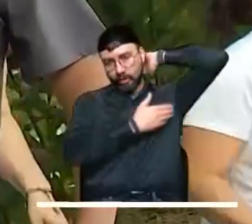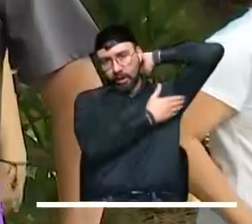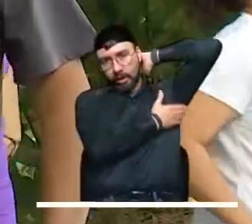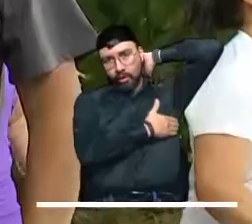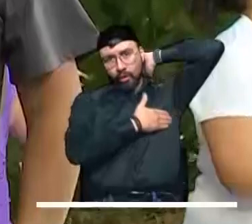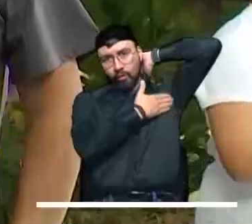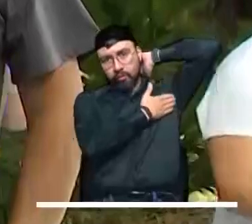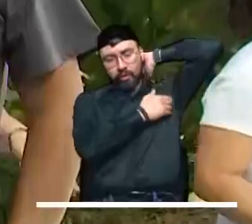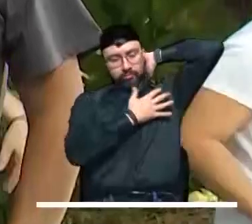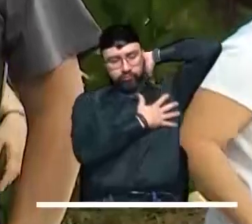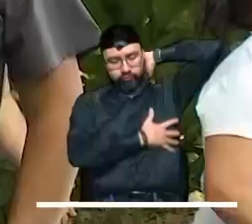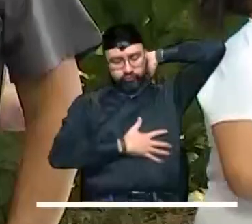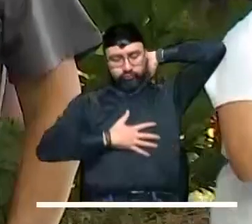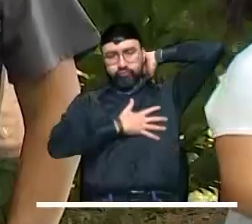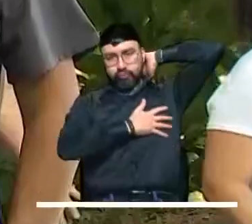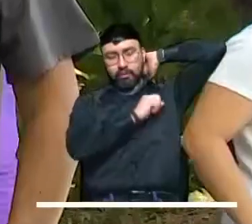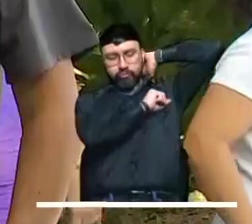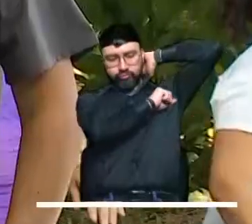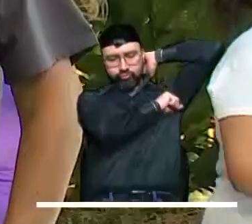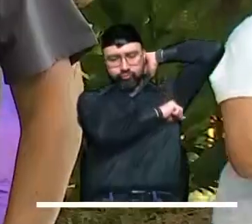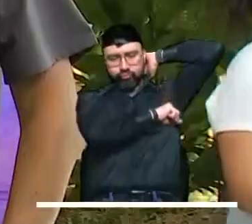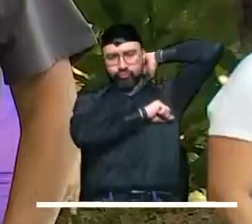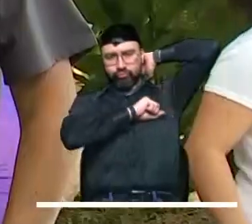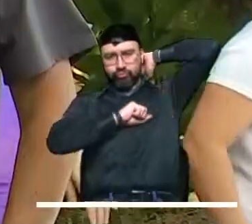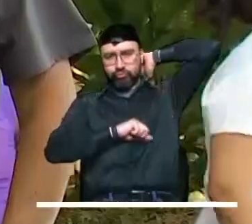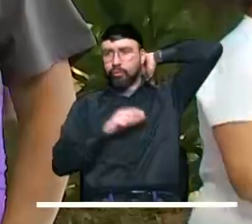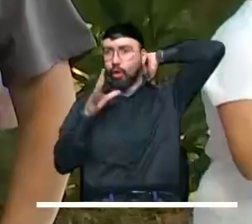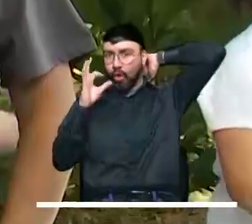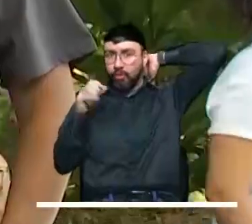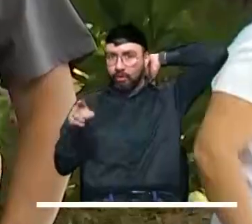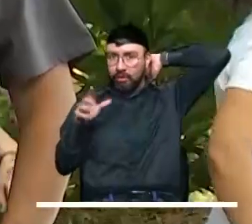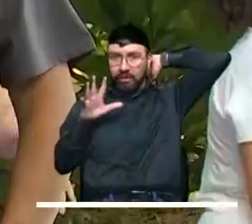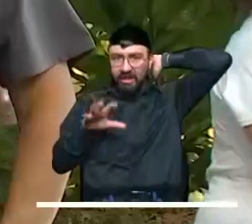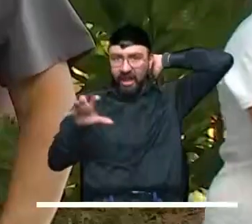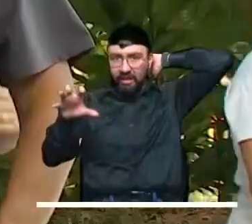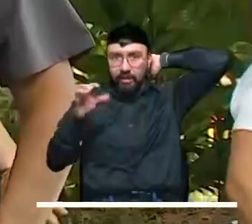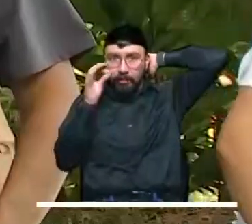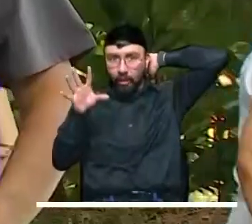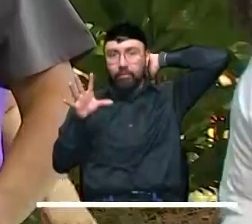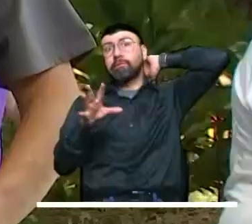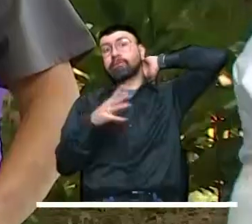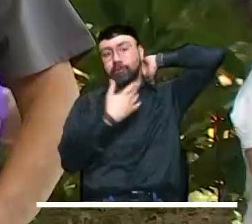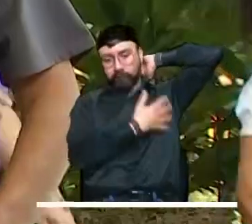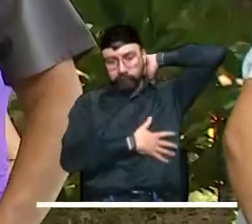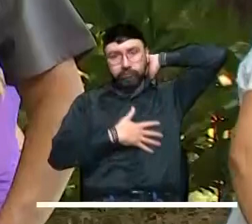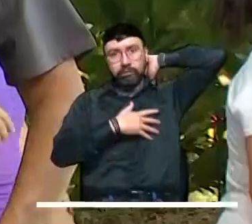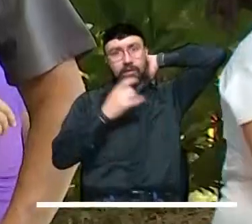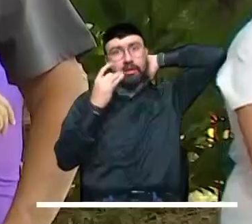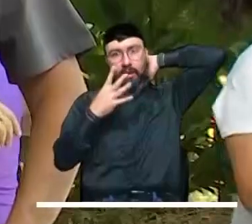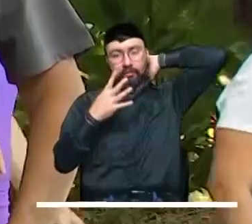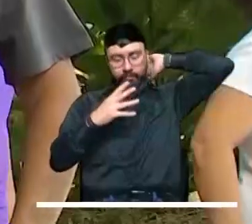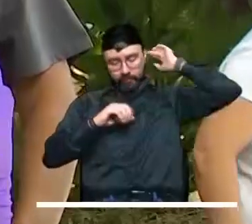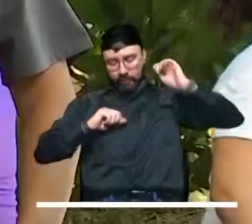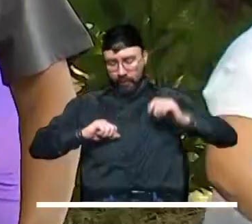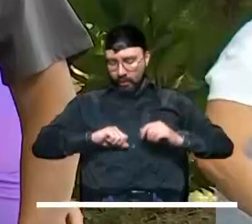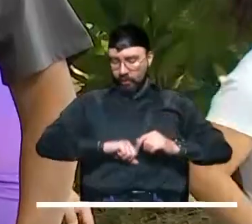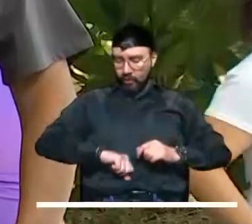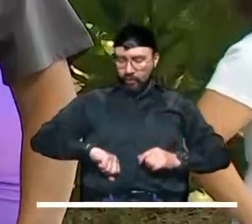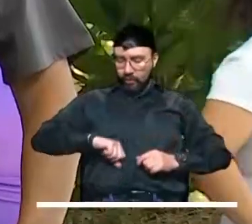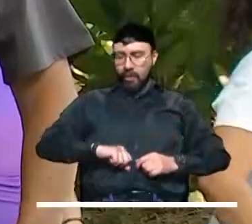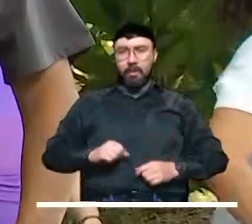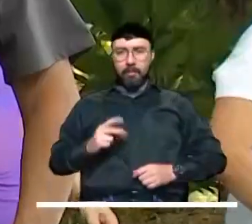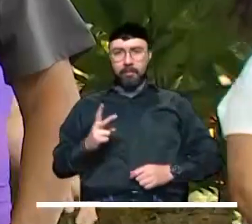senos, porque el cáncer en el hombre es bien agresivo, se examina, hígado, vesícula, páncreas,